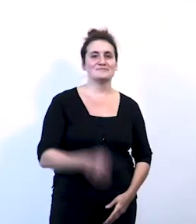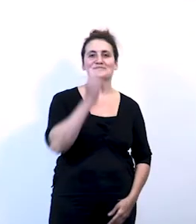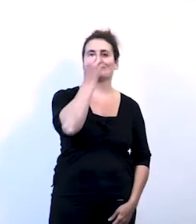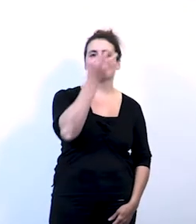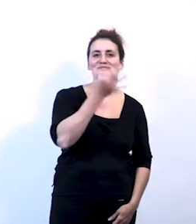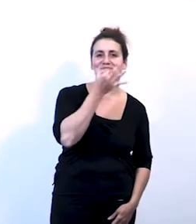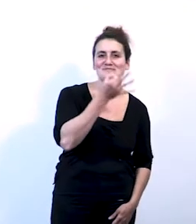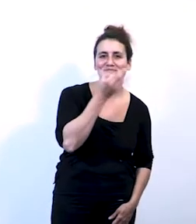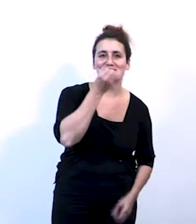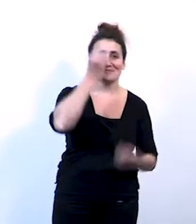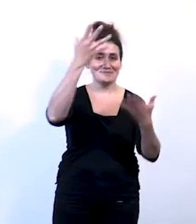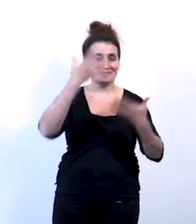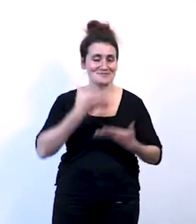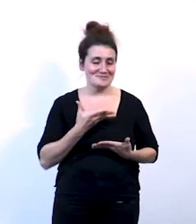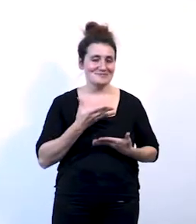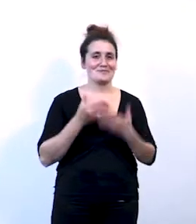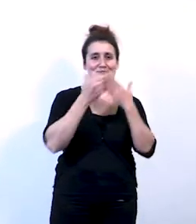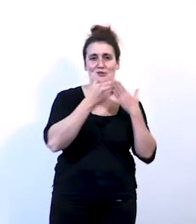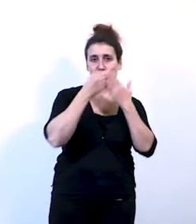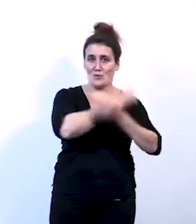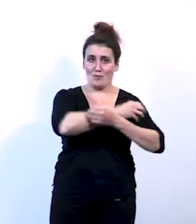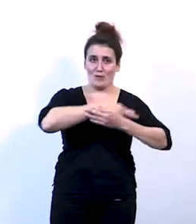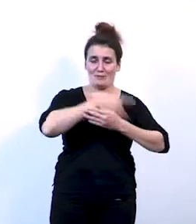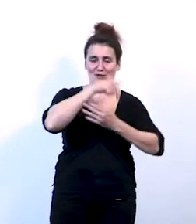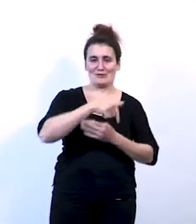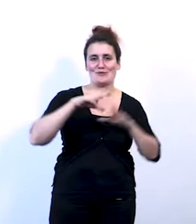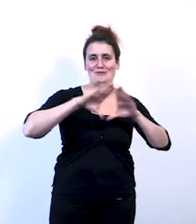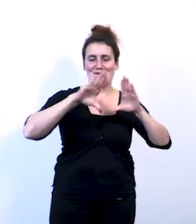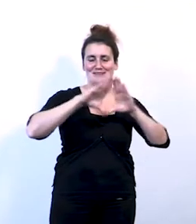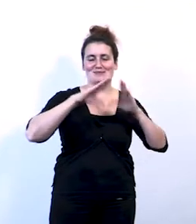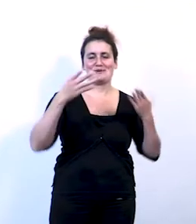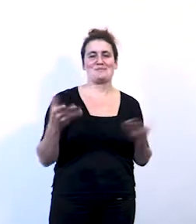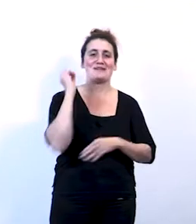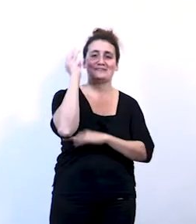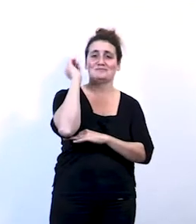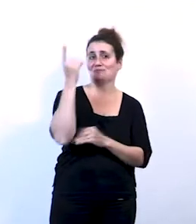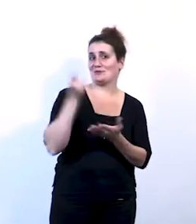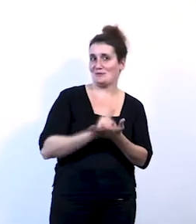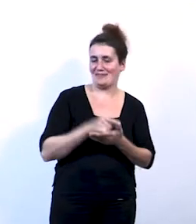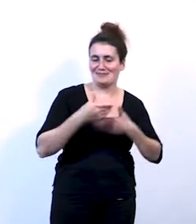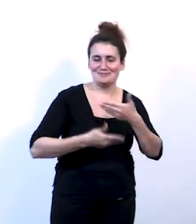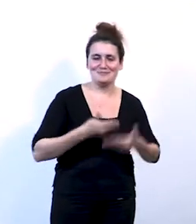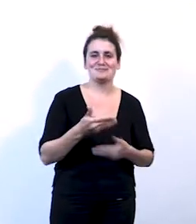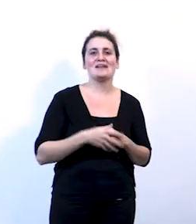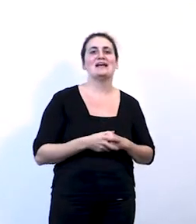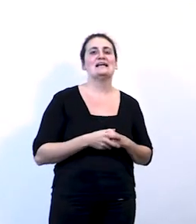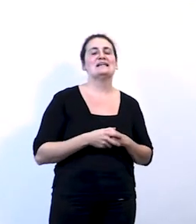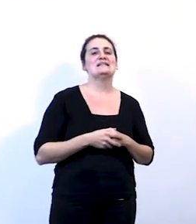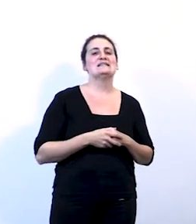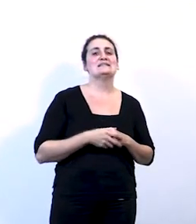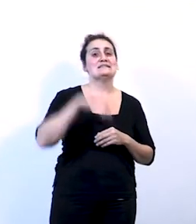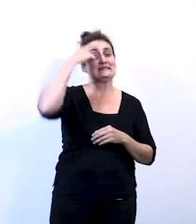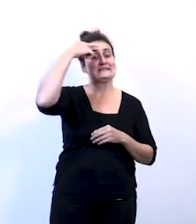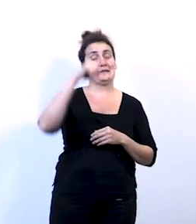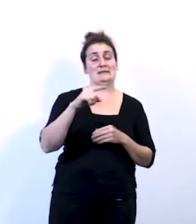Arratsaldeon eta ongi etorri Gasteizko Jabekuntza Feministarako Eskolak antolaturiko ekimen berri honetara. Dakizuenez, herri